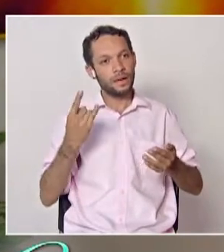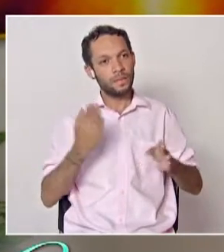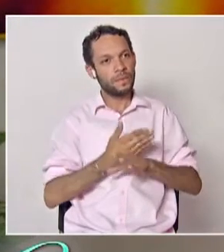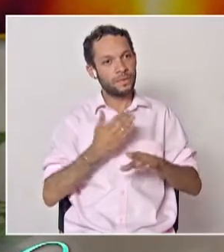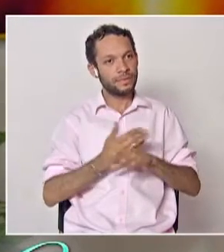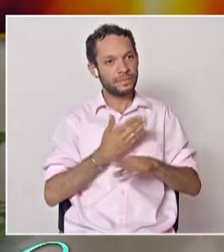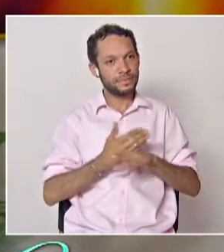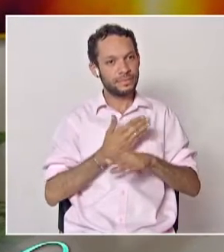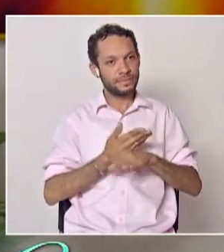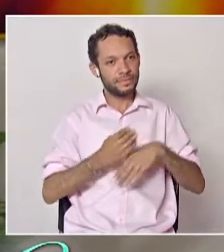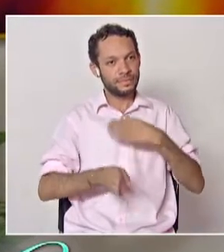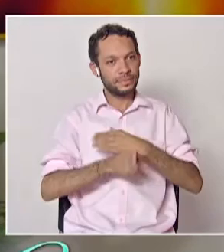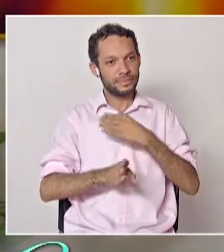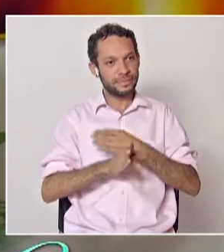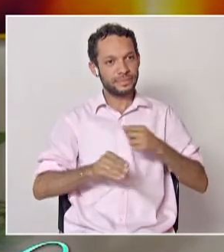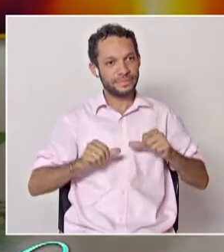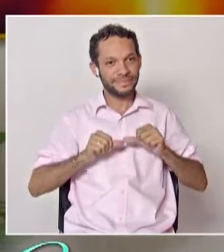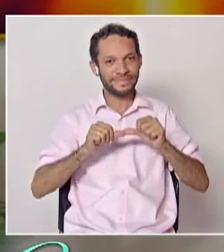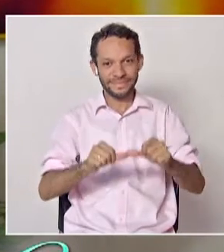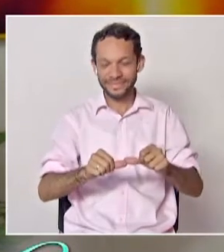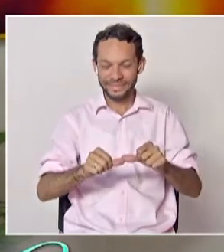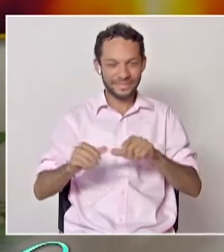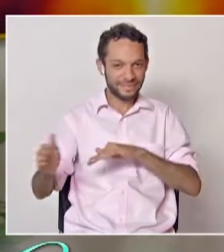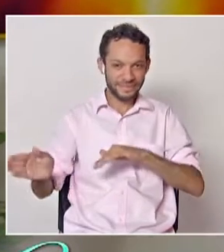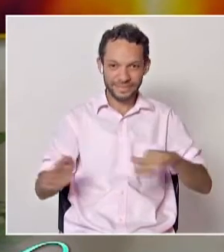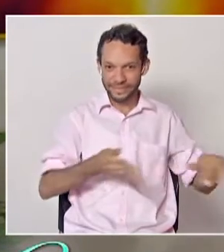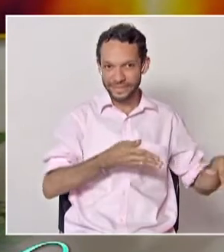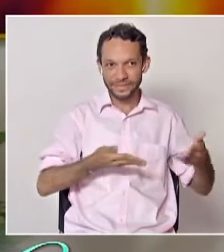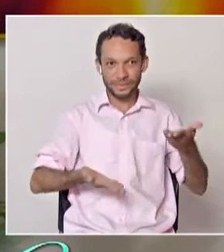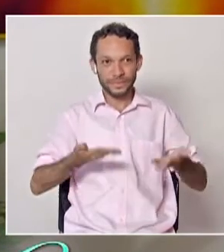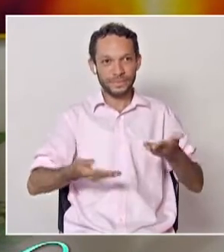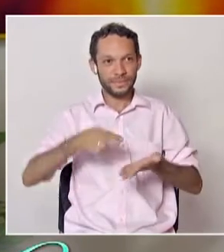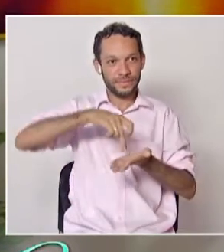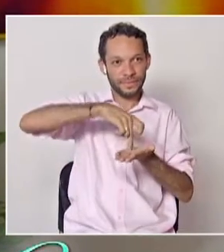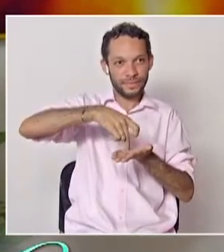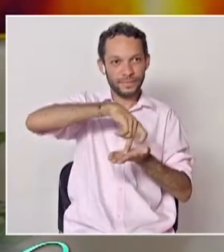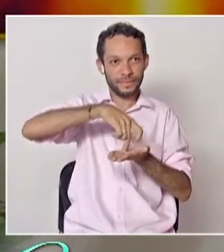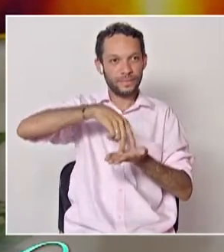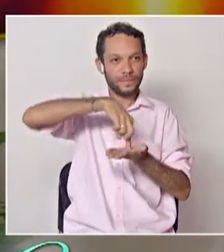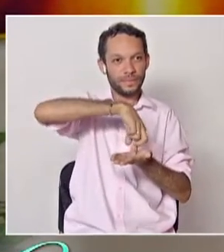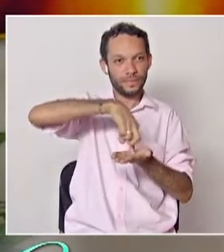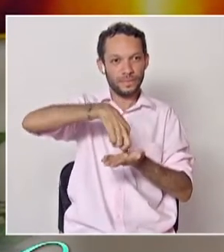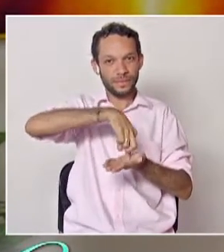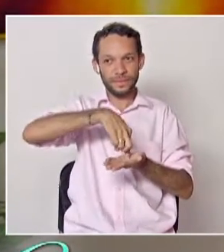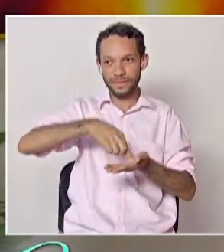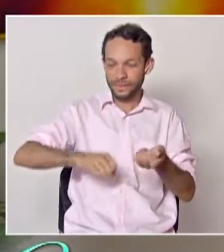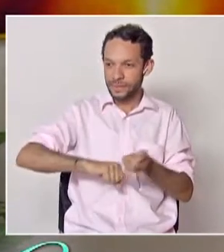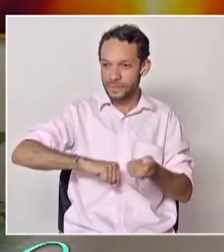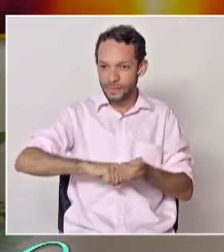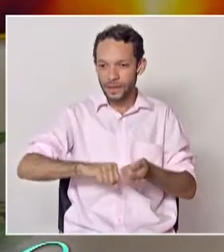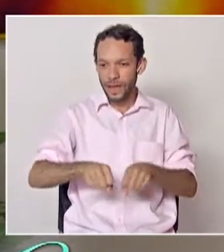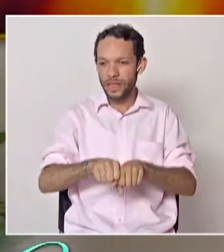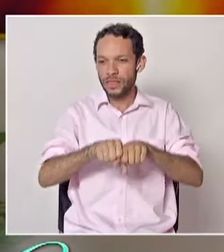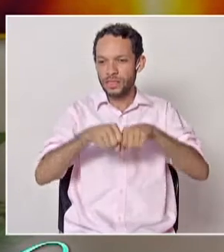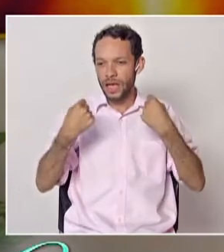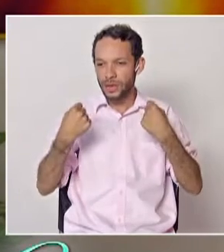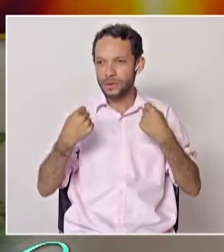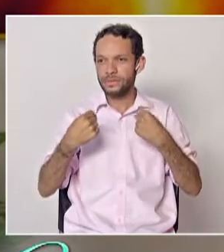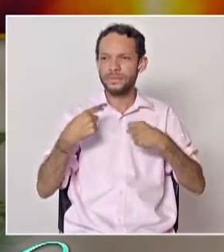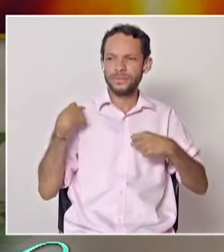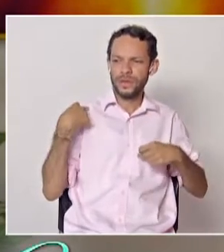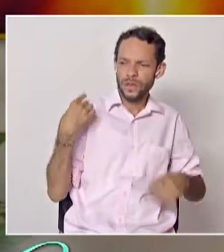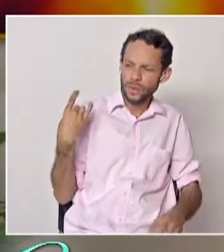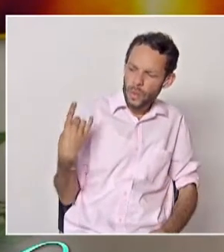baño empieza a enjabonarse y a hacer equilibrio con el otro pie enjabonado. Todos los días recibimos lesiones de columna por